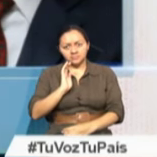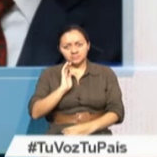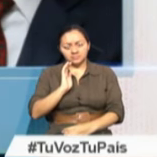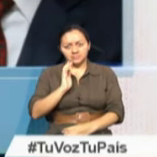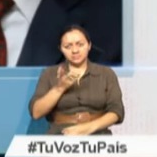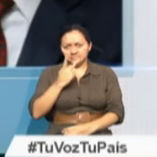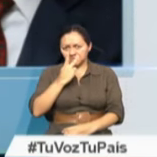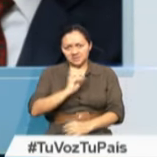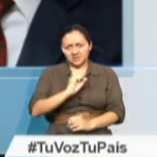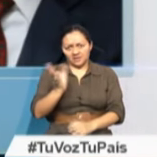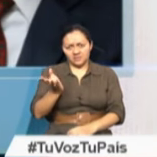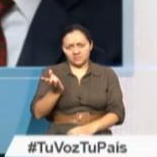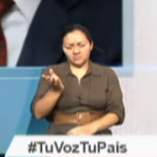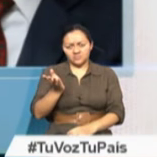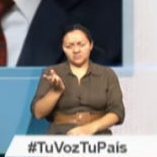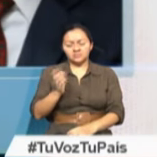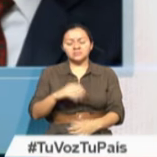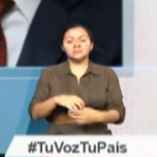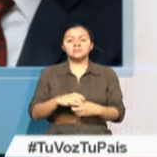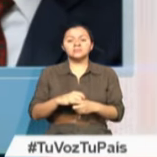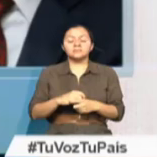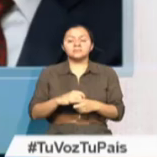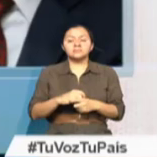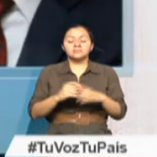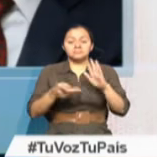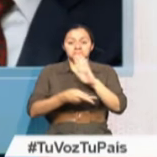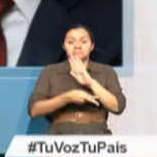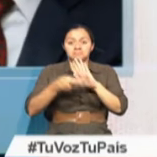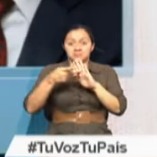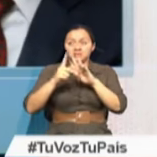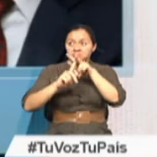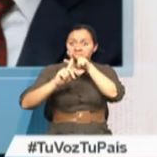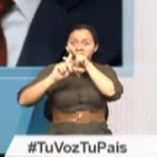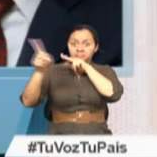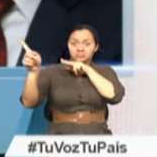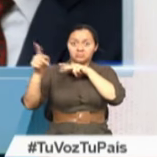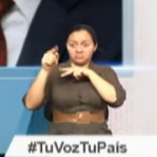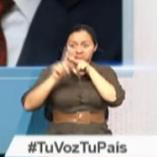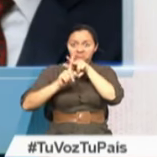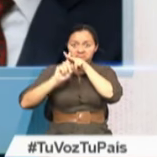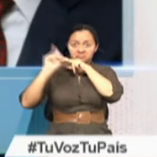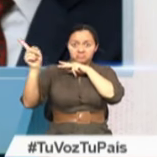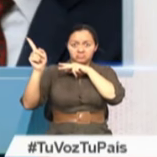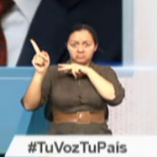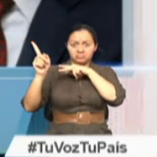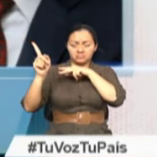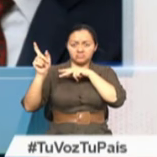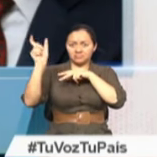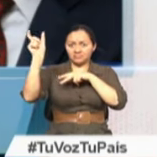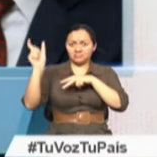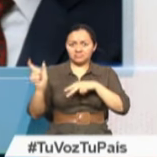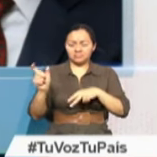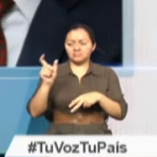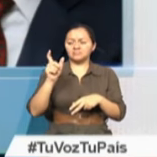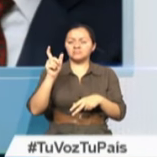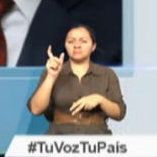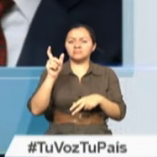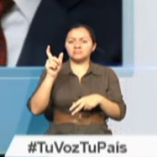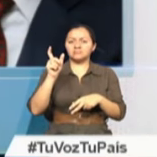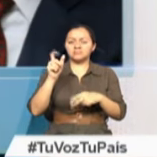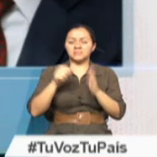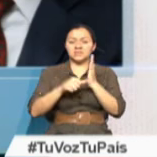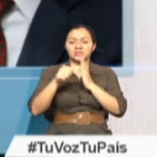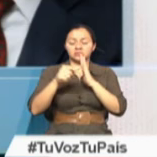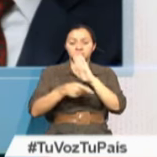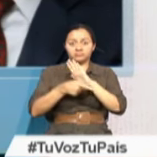son culpables. Claro. Carlos Pareja y Anuseli, el prófugo, el delincuente Carlos Pareja Yanuseli,